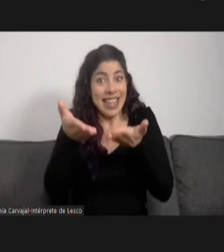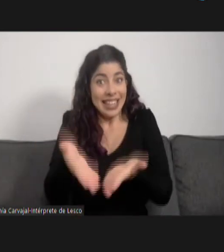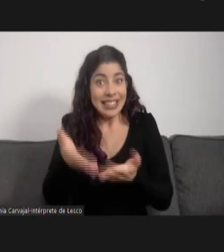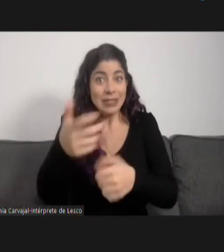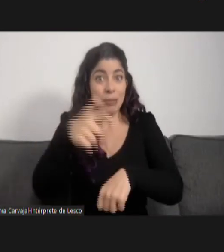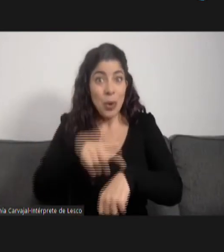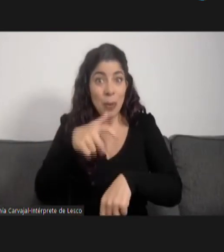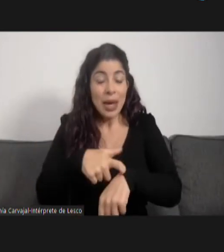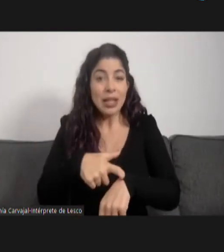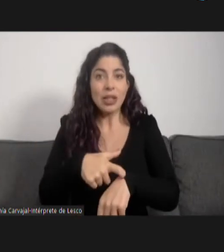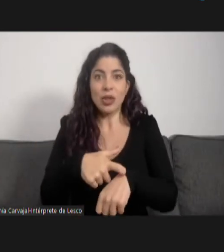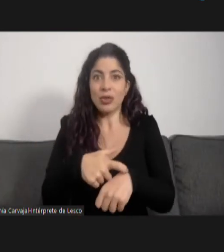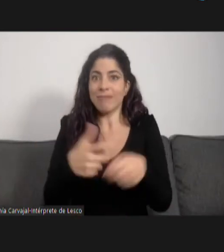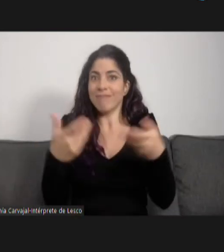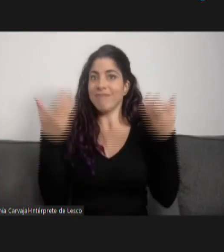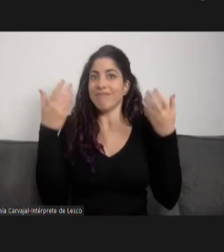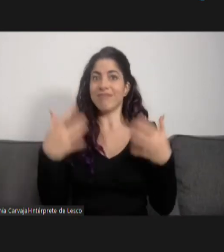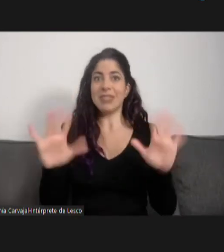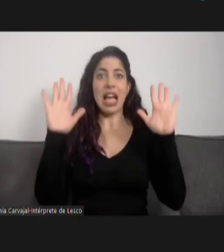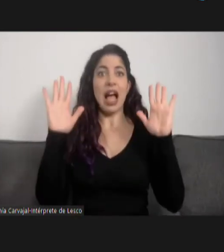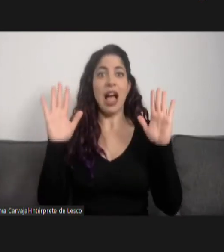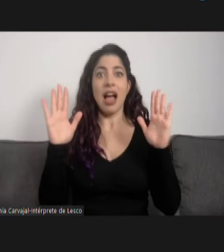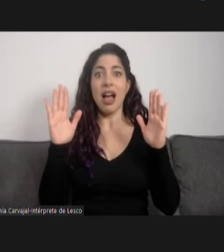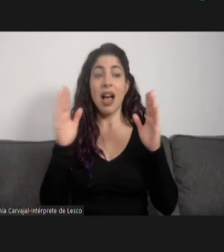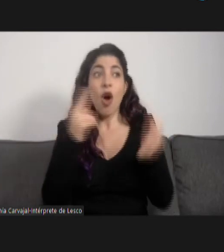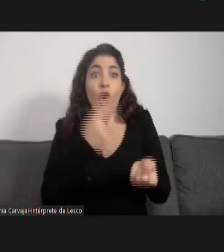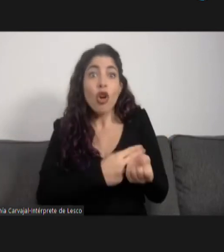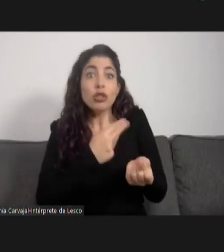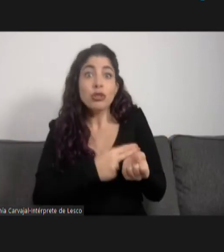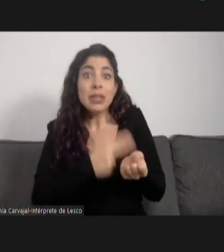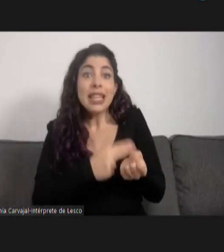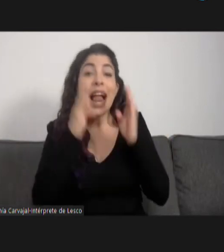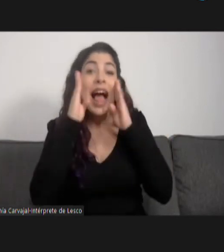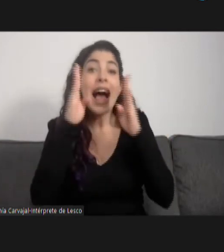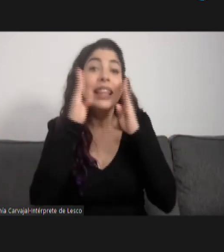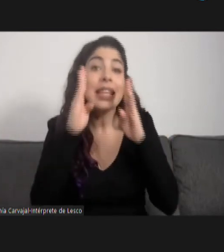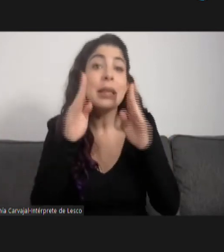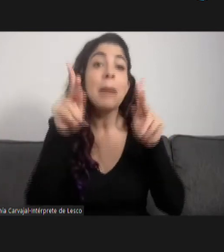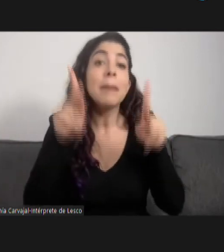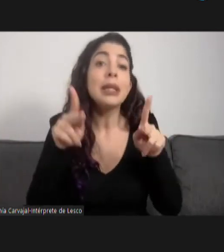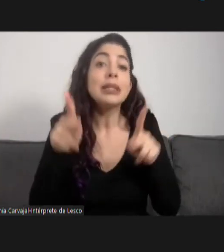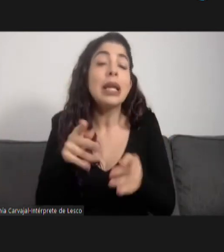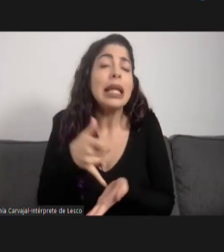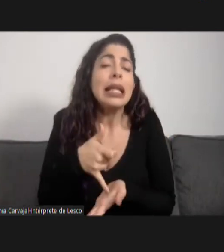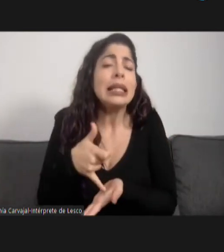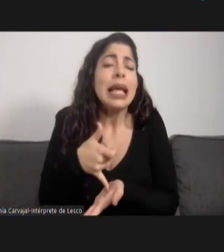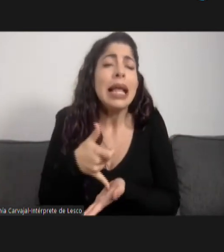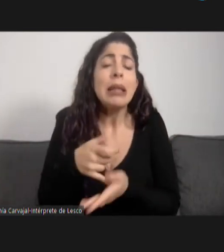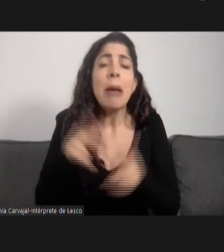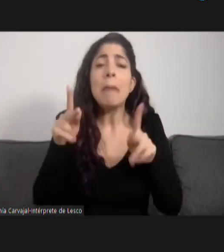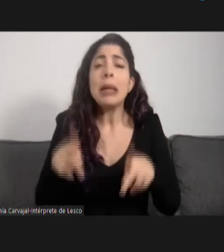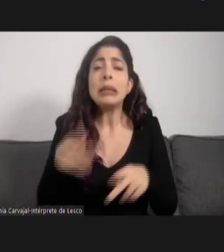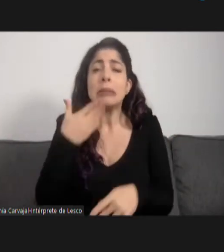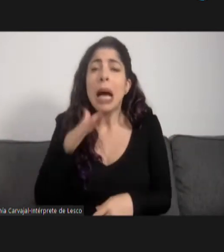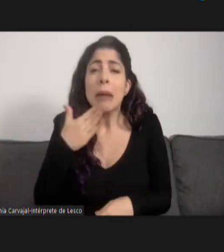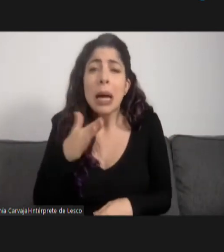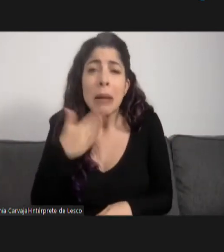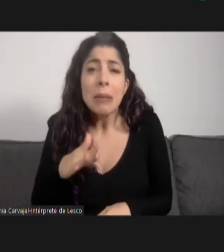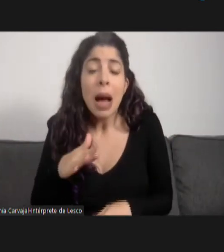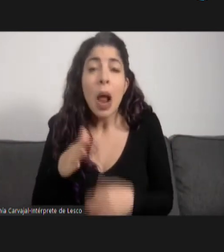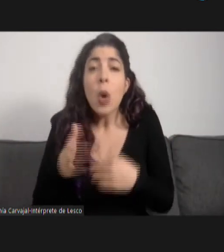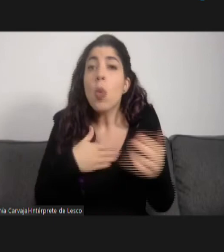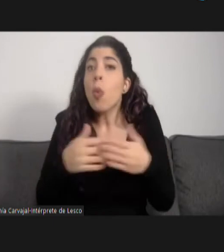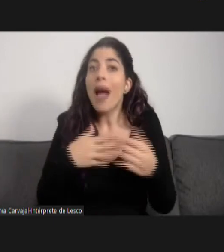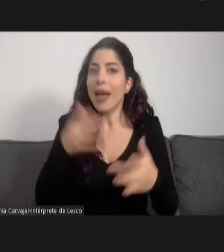en donde ya la atención hospitalaria para personas críticas, personas graves de cualquier